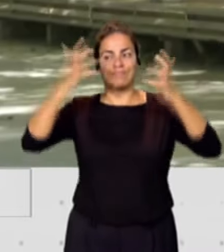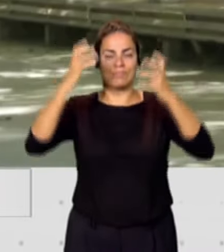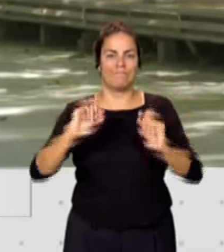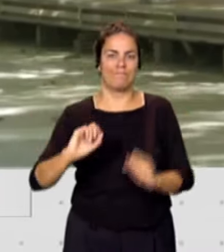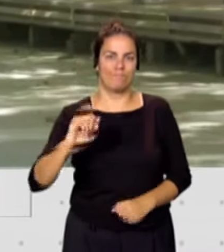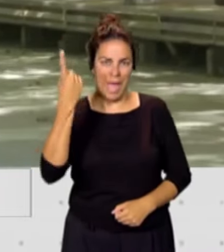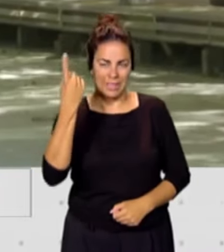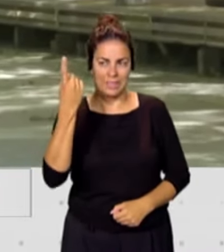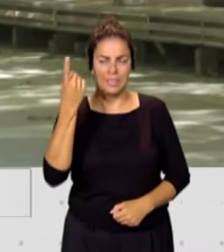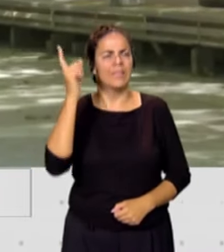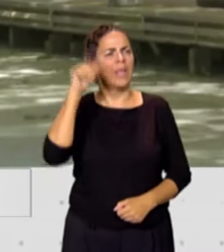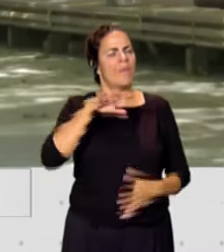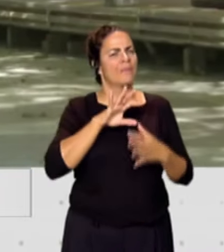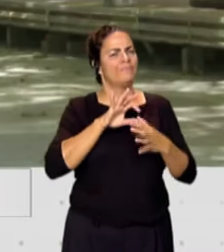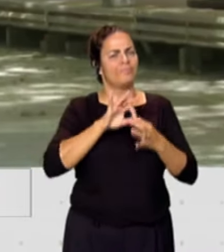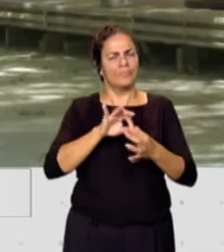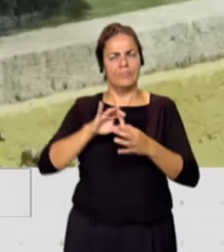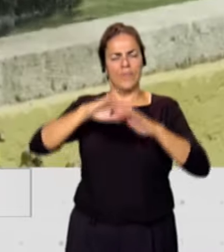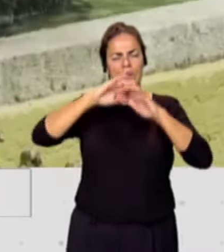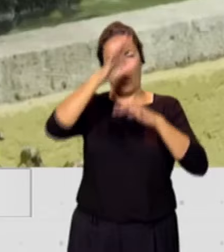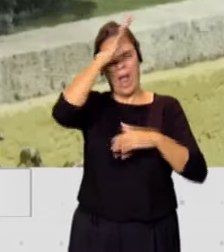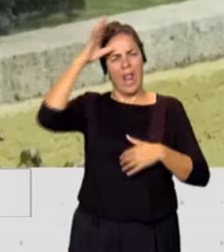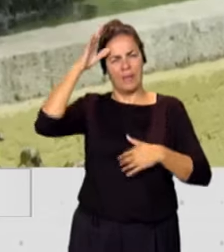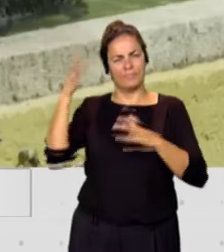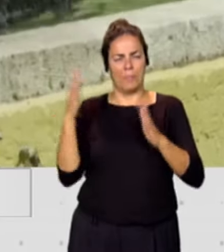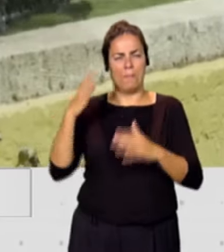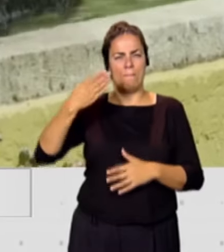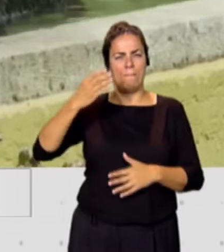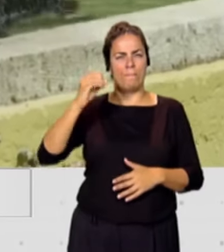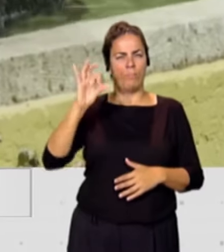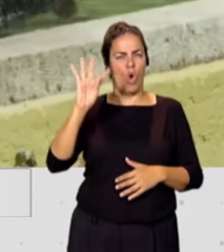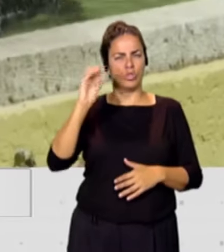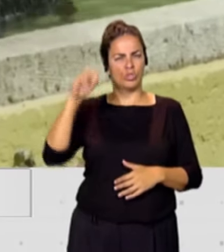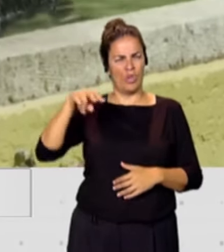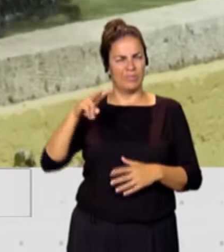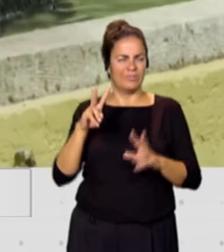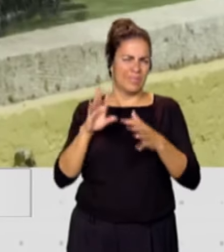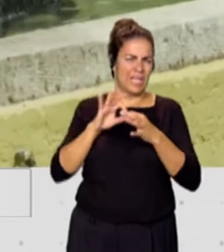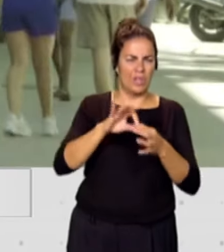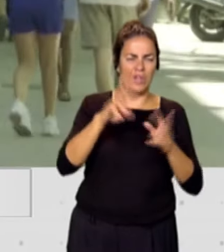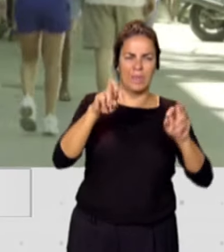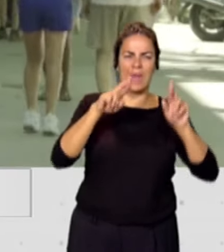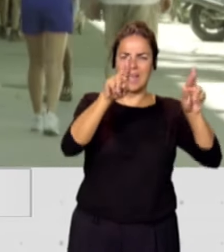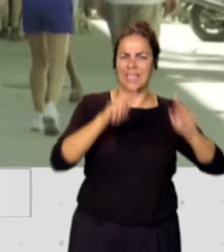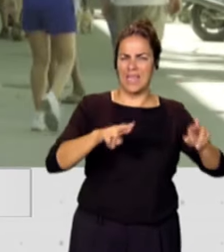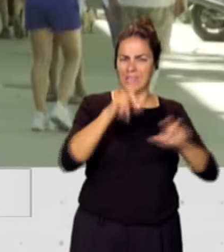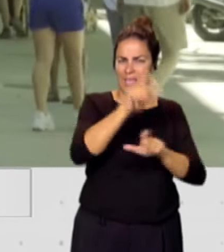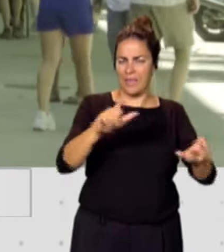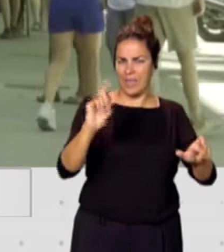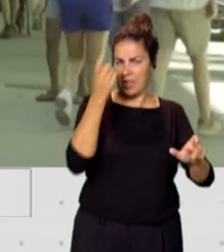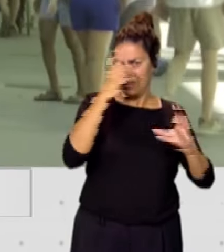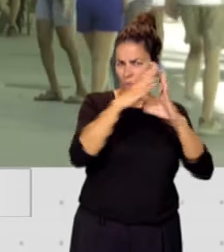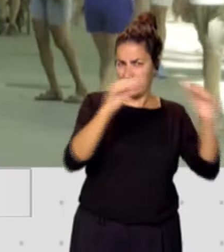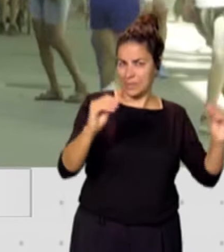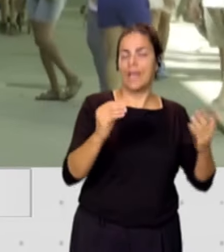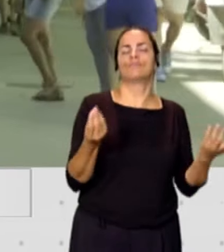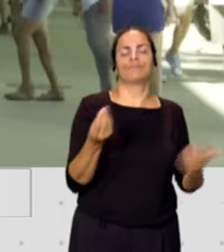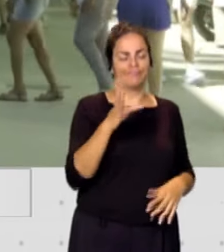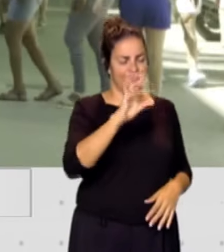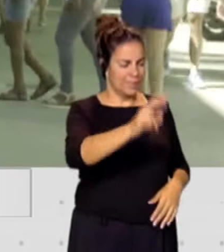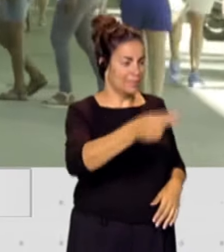Boston que tiene que ver con las residencia de estudiantes unitari Sí sí muy interesante se demuestra que cuando los